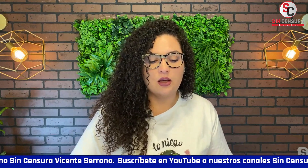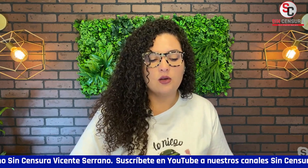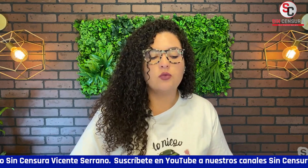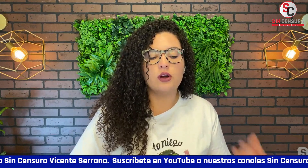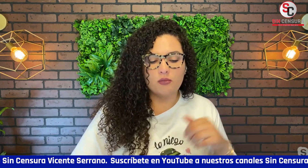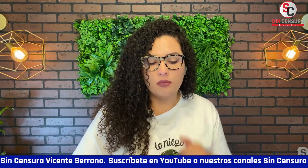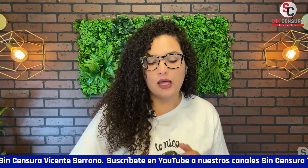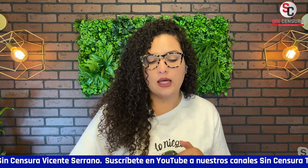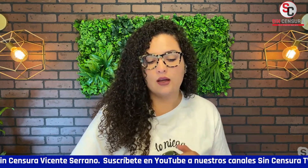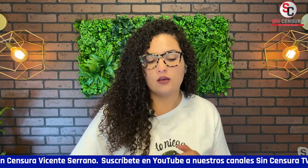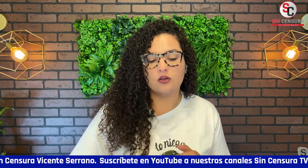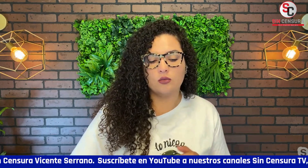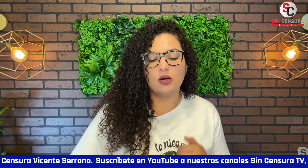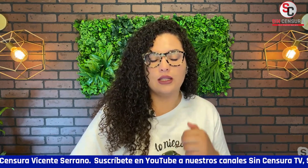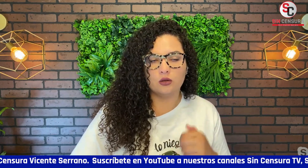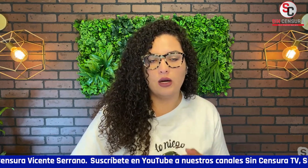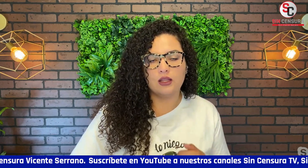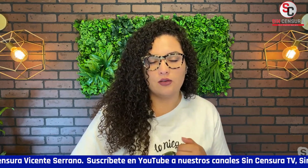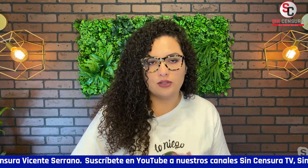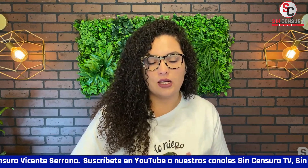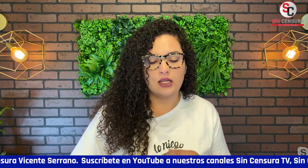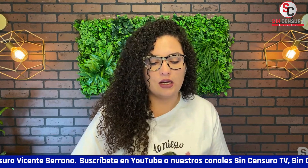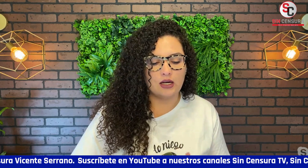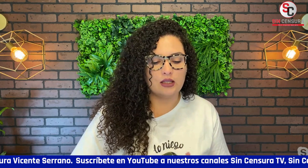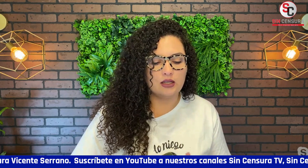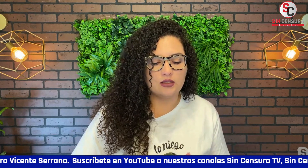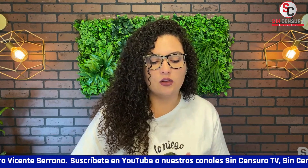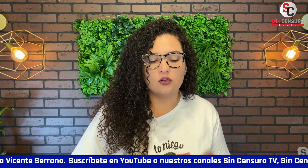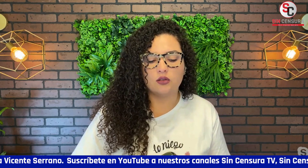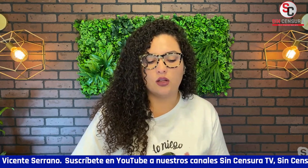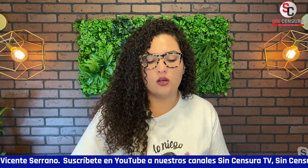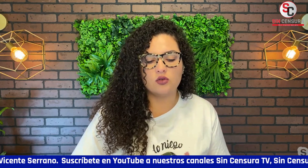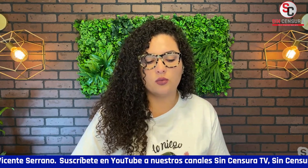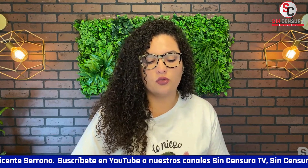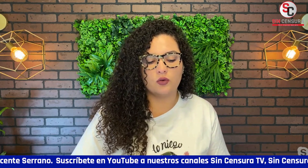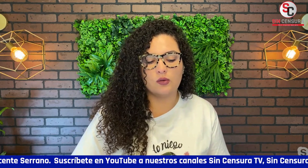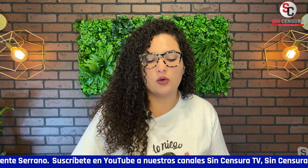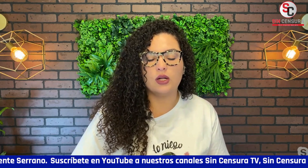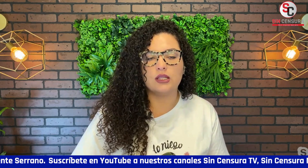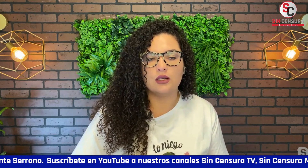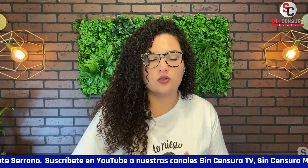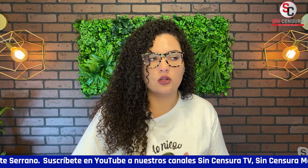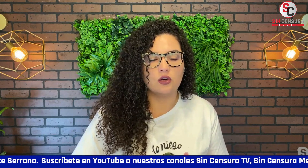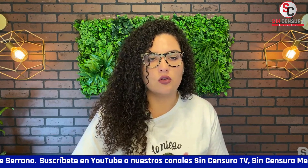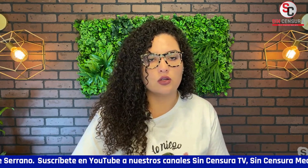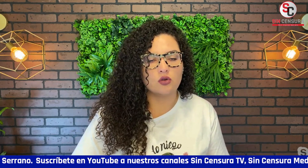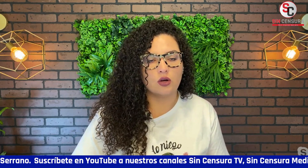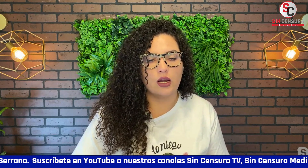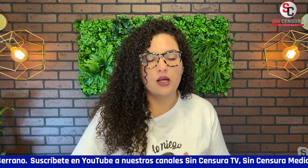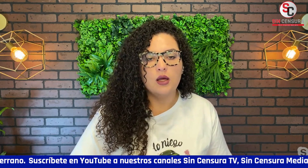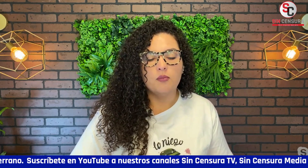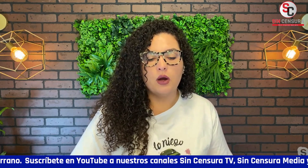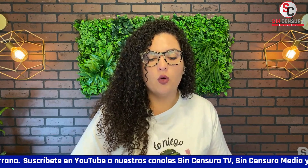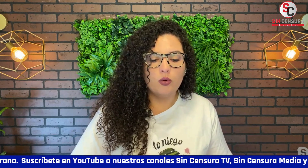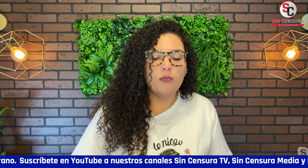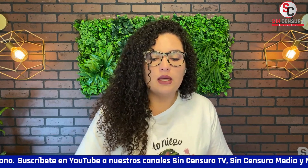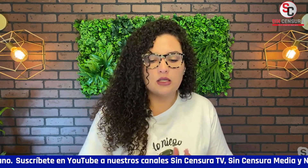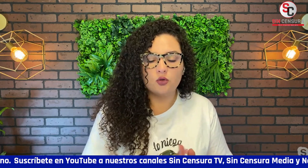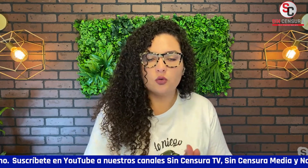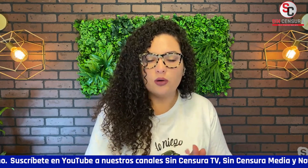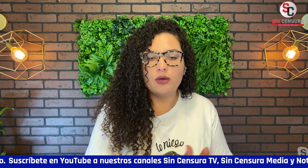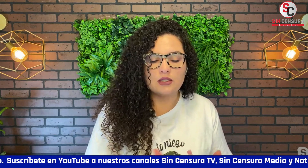meses fue nombrada como la titular de la Fiscalía General del Estado con 38 votos a favor durante la sesión del Congreso local. Pero